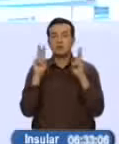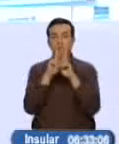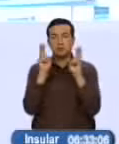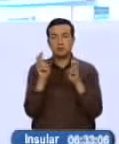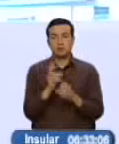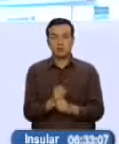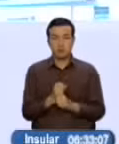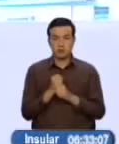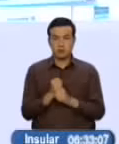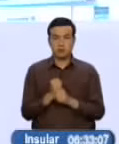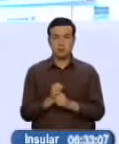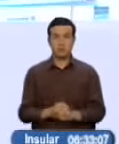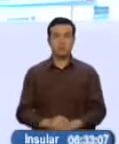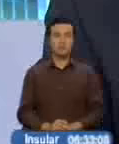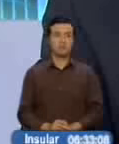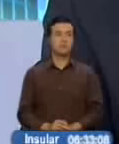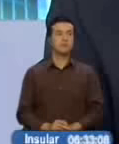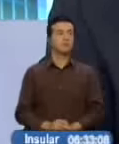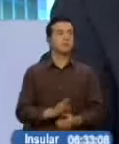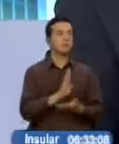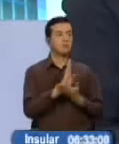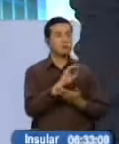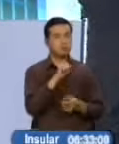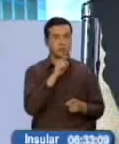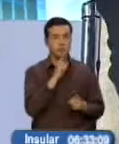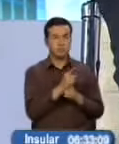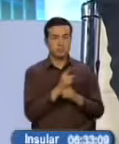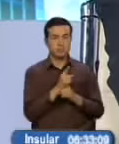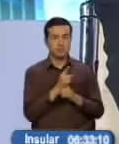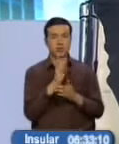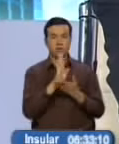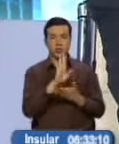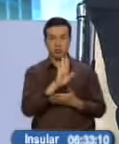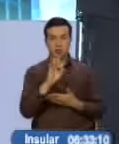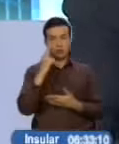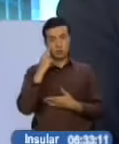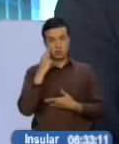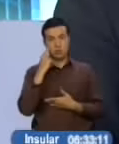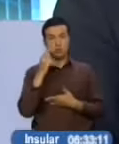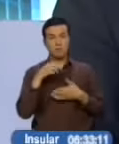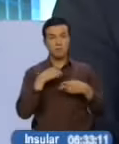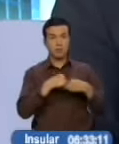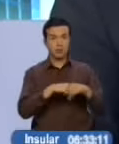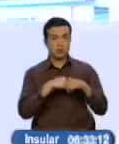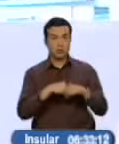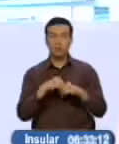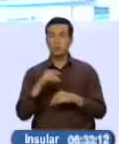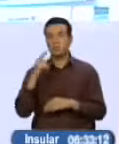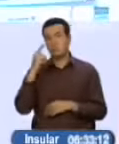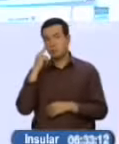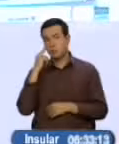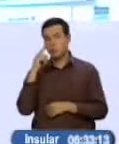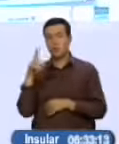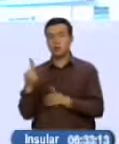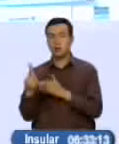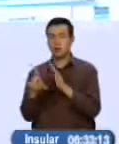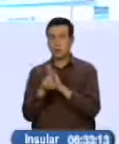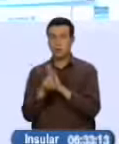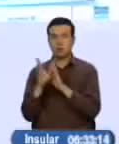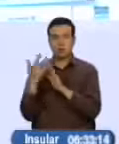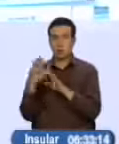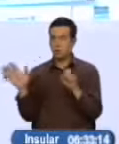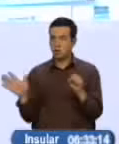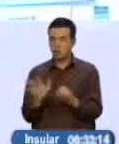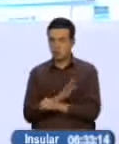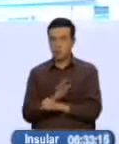la seguridad social. O sea, la ley permite el aseguramiento, pero el Seguro Social tendrá que establecer la metodología. Vamos a tratar de que esta ley ya tenga el grueso